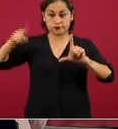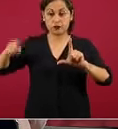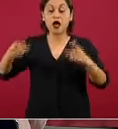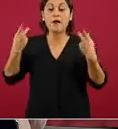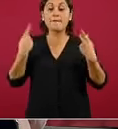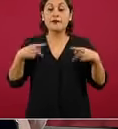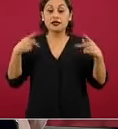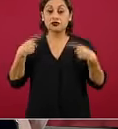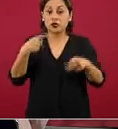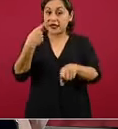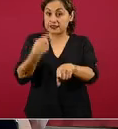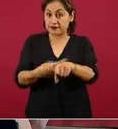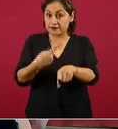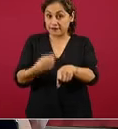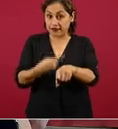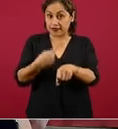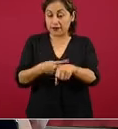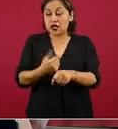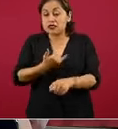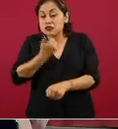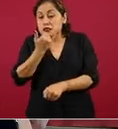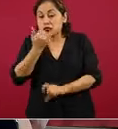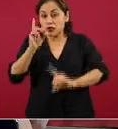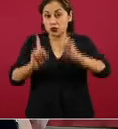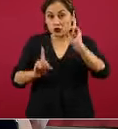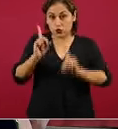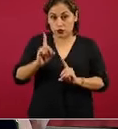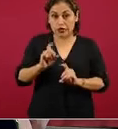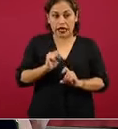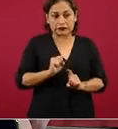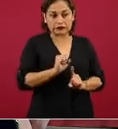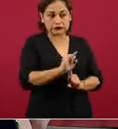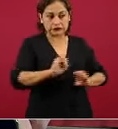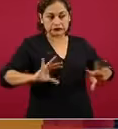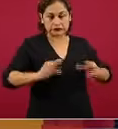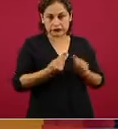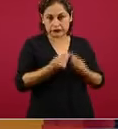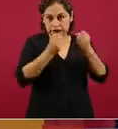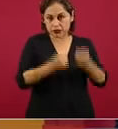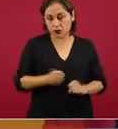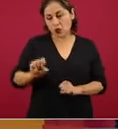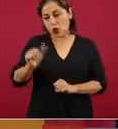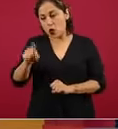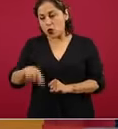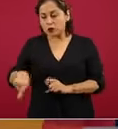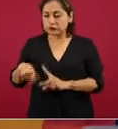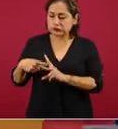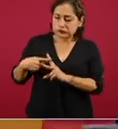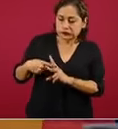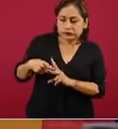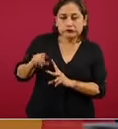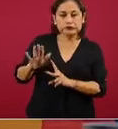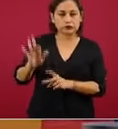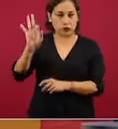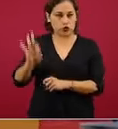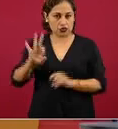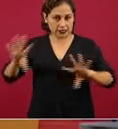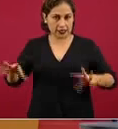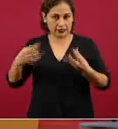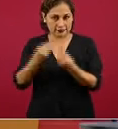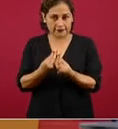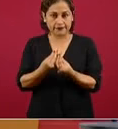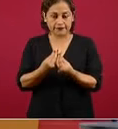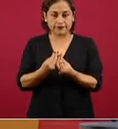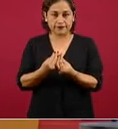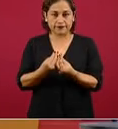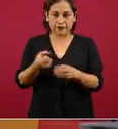estimados, que es esta suma de confirmados más una proporción, de acuerdo a la positividad de la semana, de